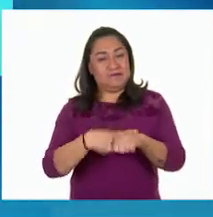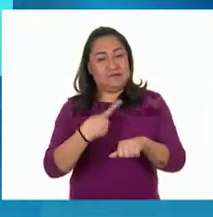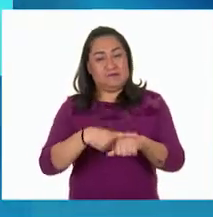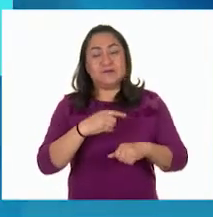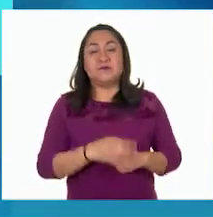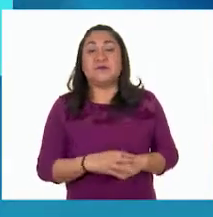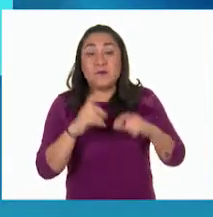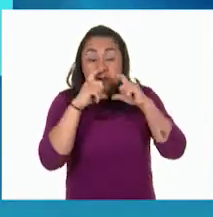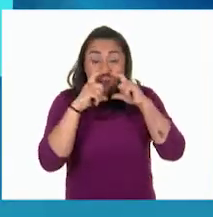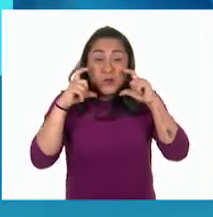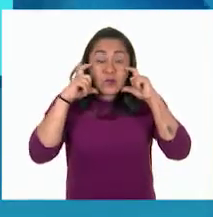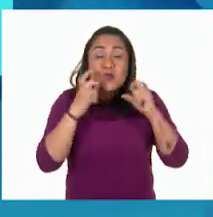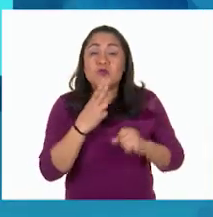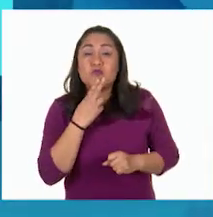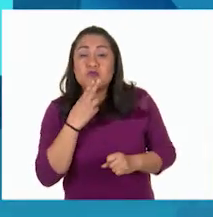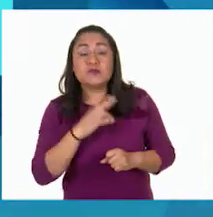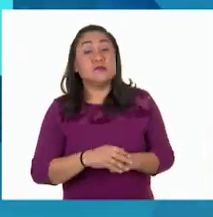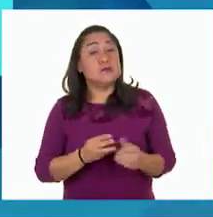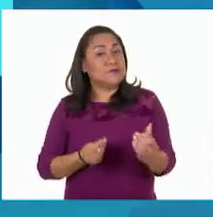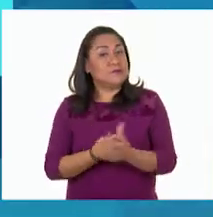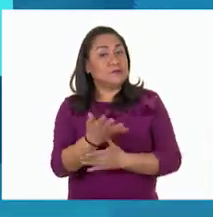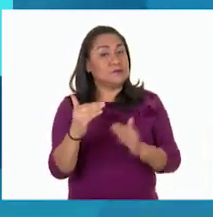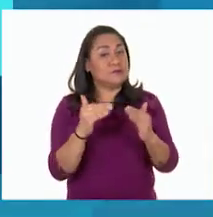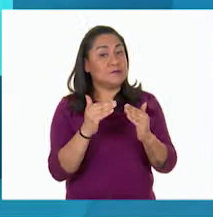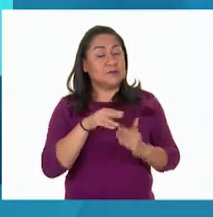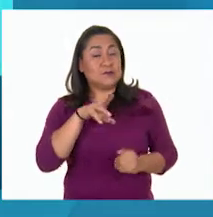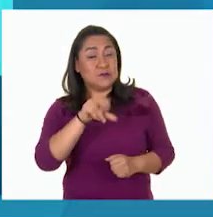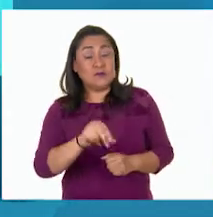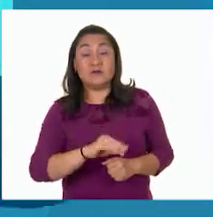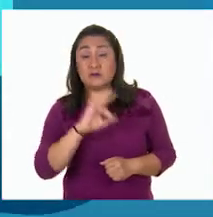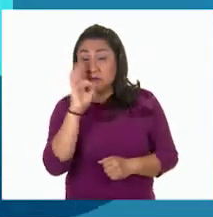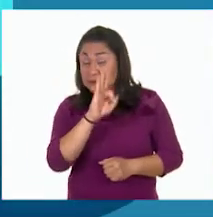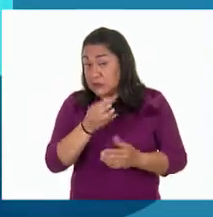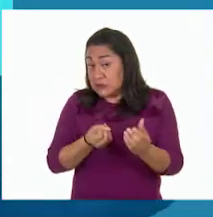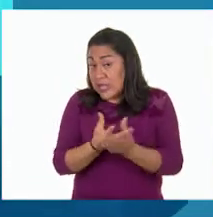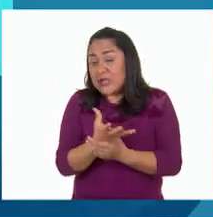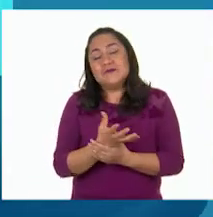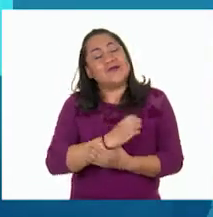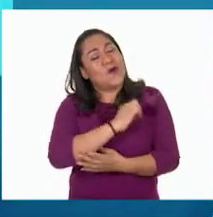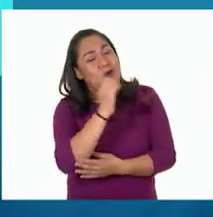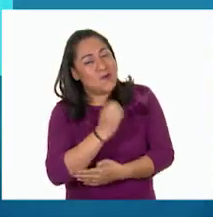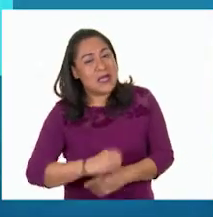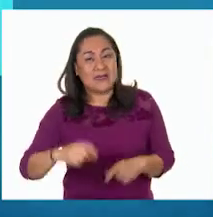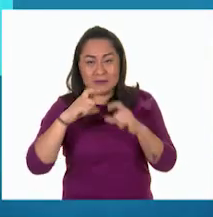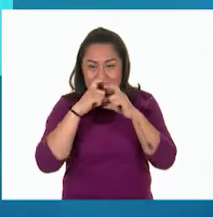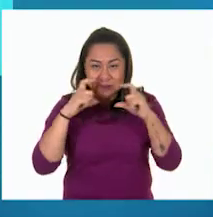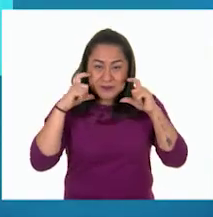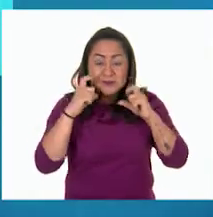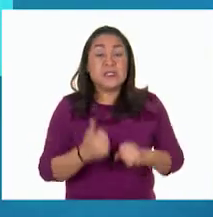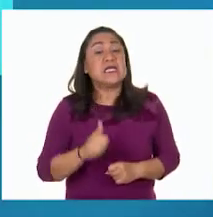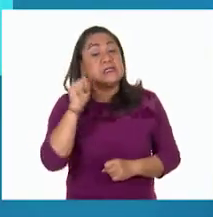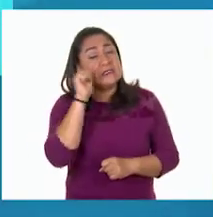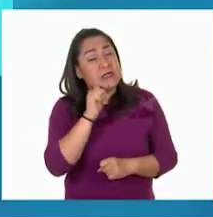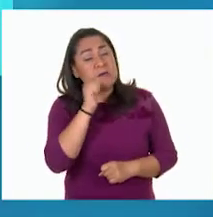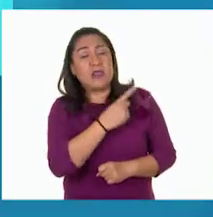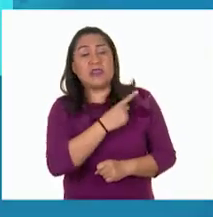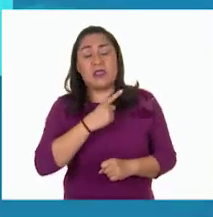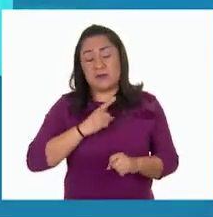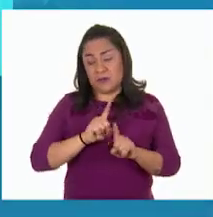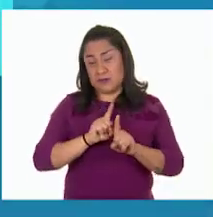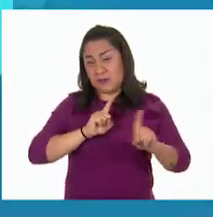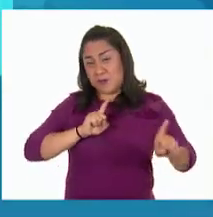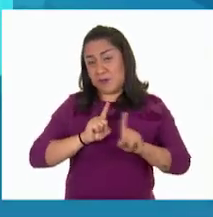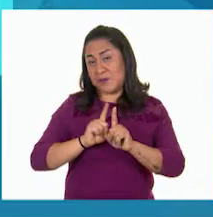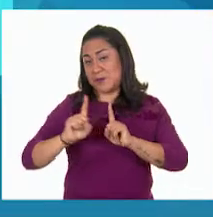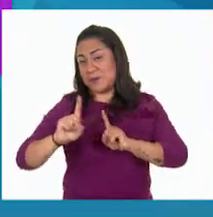Utiliza cubrebocas. No salgas de casa. Si tienes que hacerlo, recuerda que es obligatorio utilizarlo. Mantén una distancia mínima de un